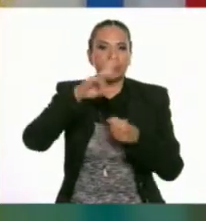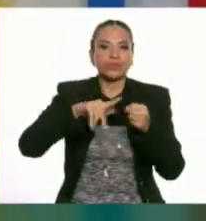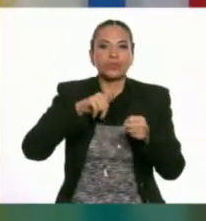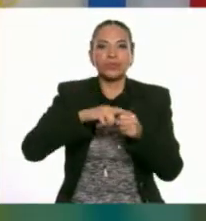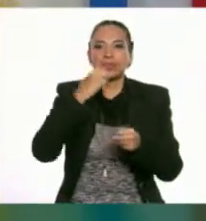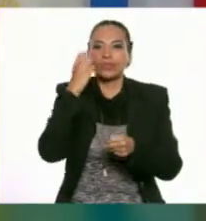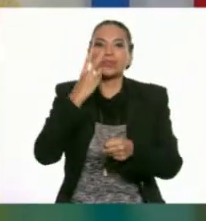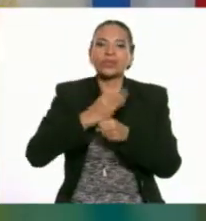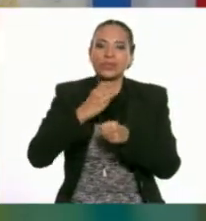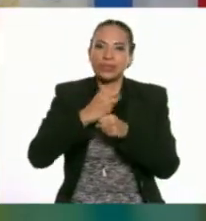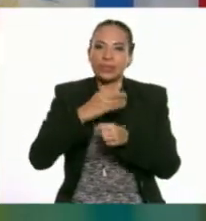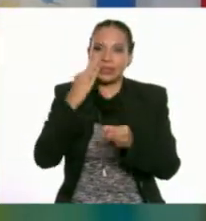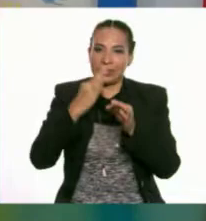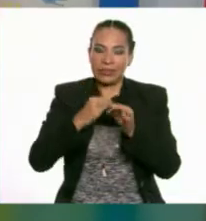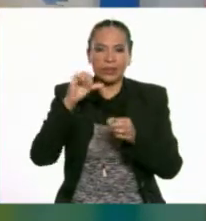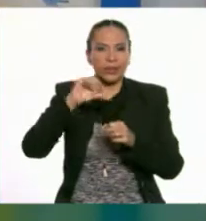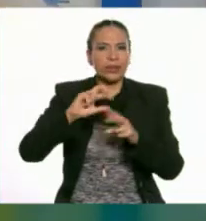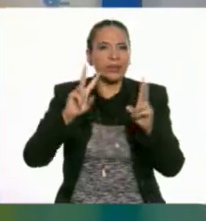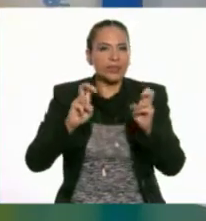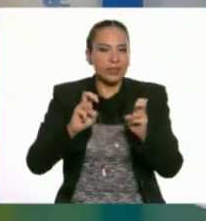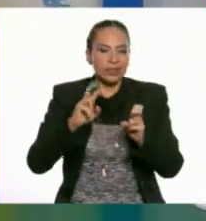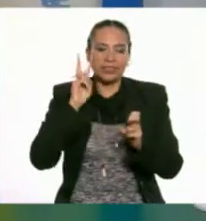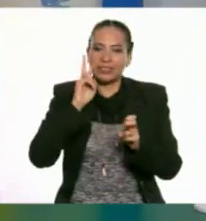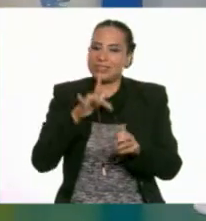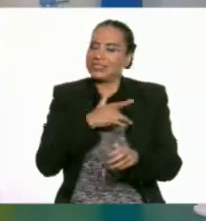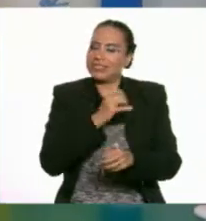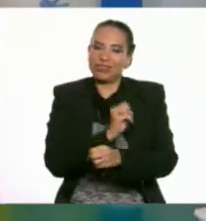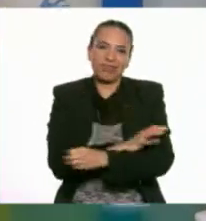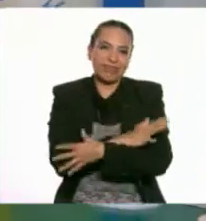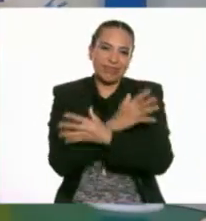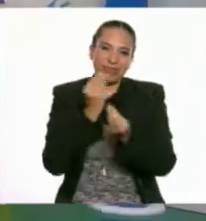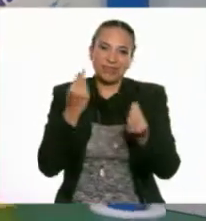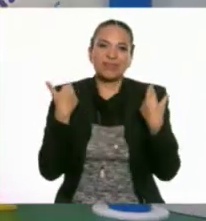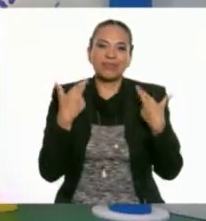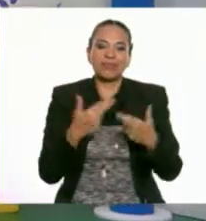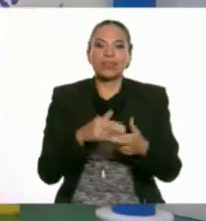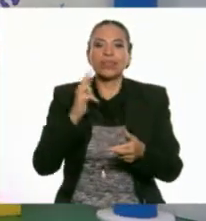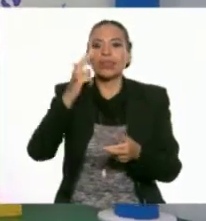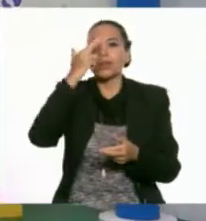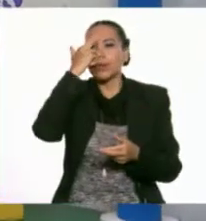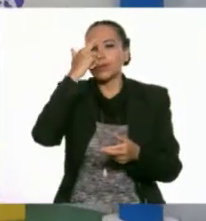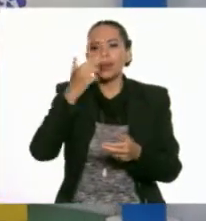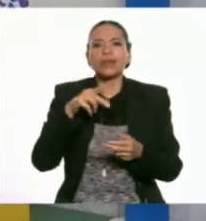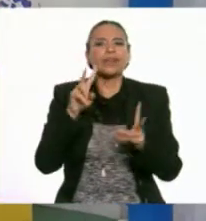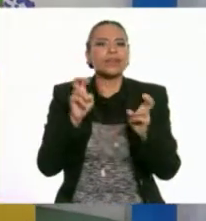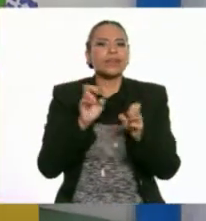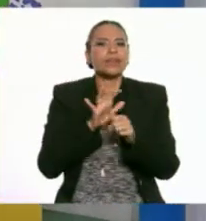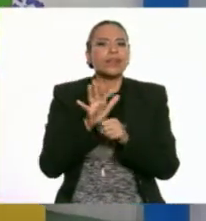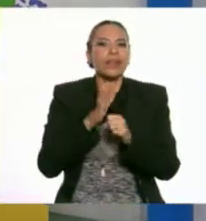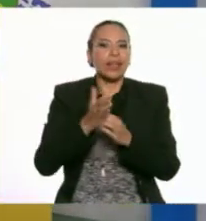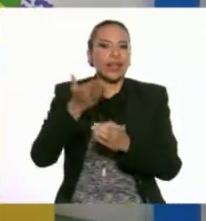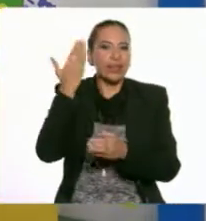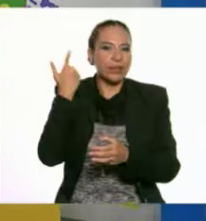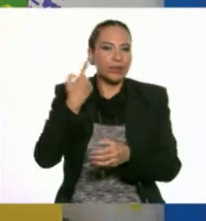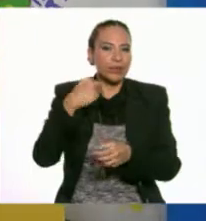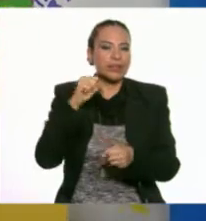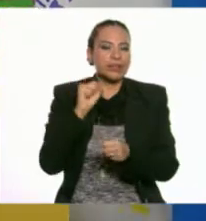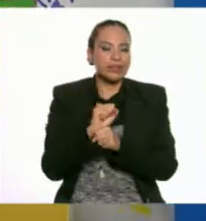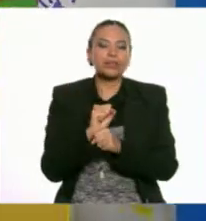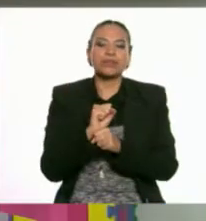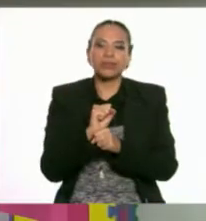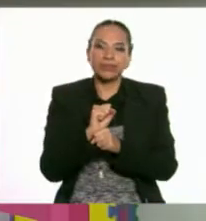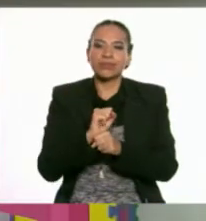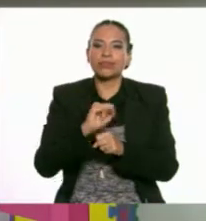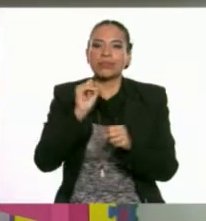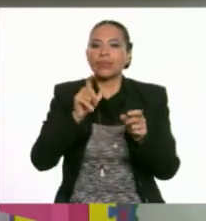de tercer grado. ¿Lista para el tema de hoy? ¡Ay, súper emocionada, profe! ¿Recuerdas qué tema estamos viendo desde la semana pasada? Sí,